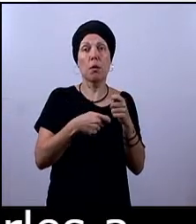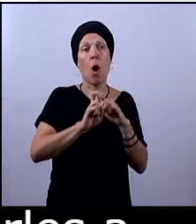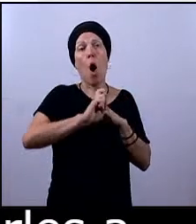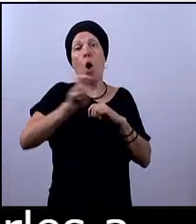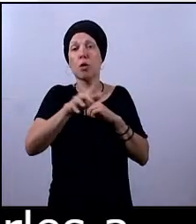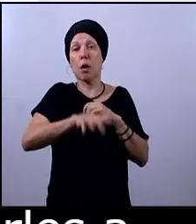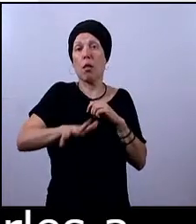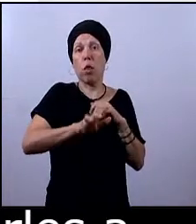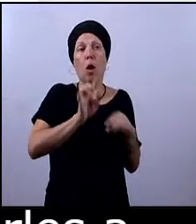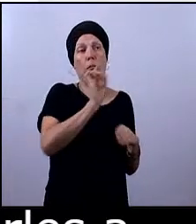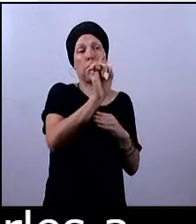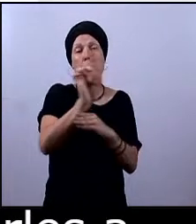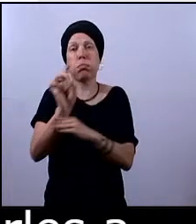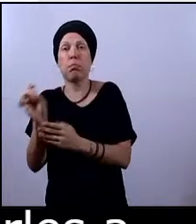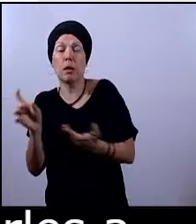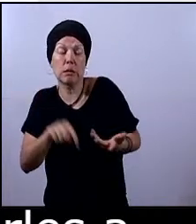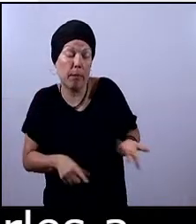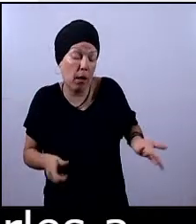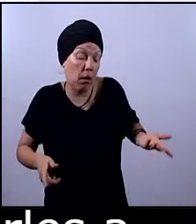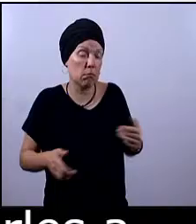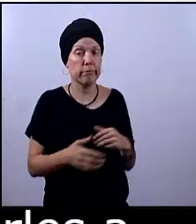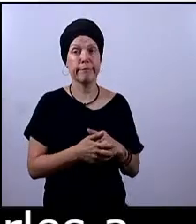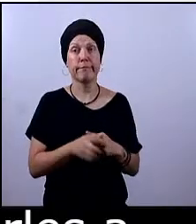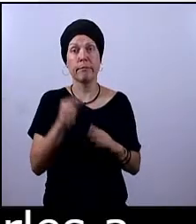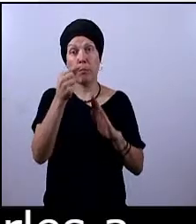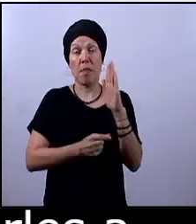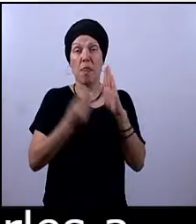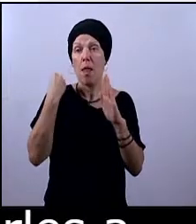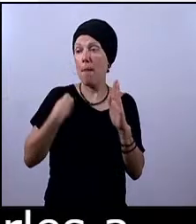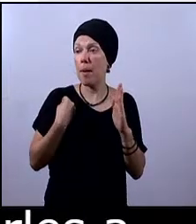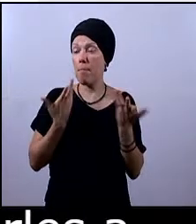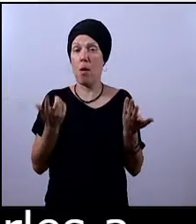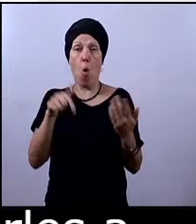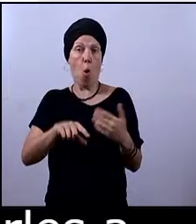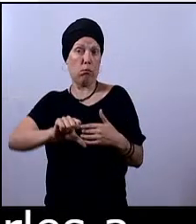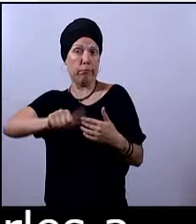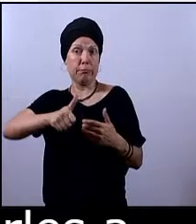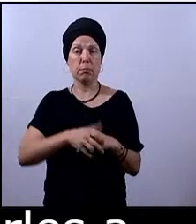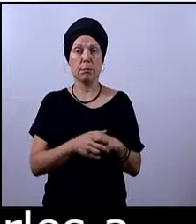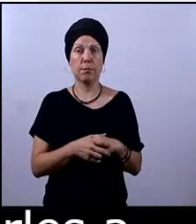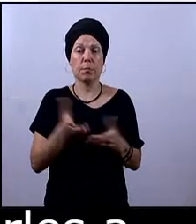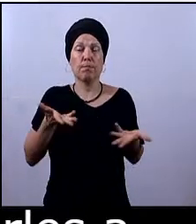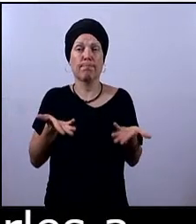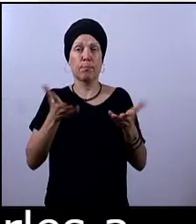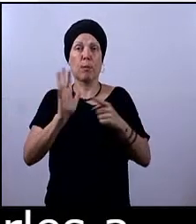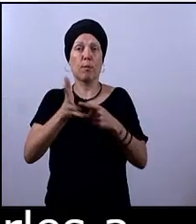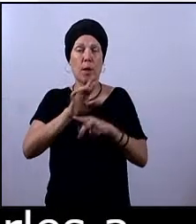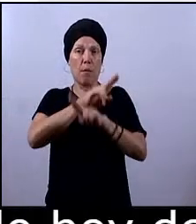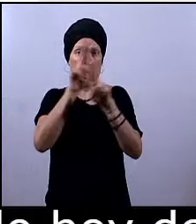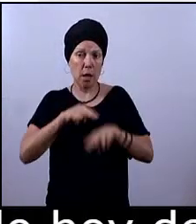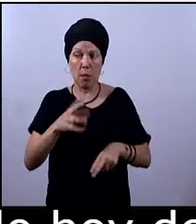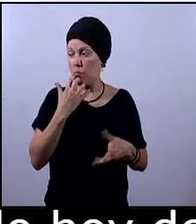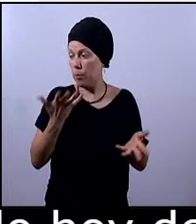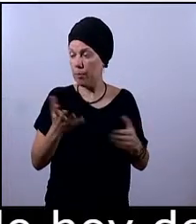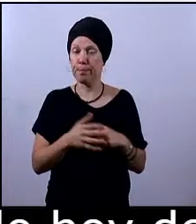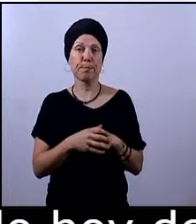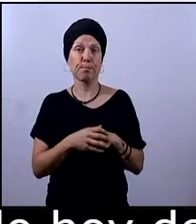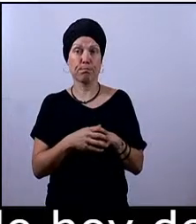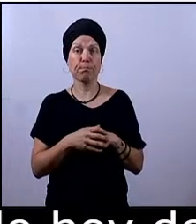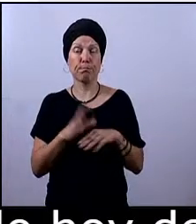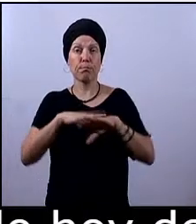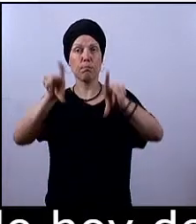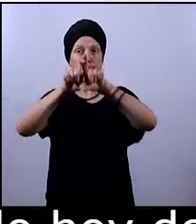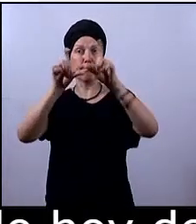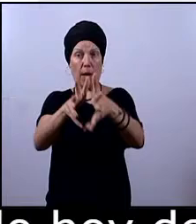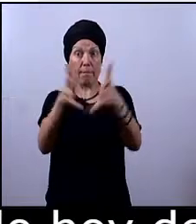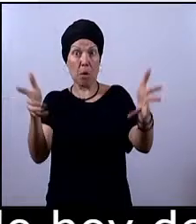otros. Esta misma medida que se ha aprobado hoy de asistencia a ferias internacionales para grandes empresas les